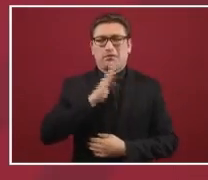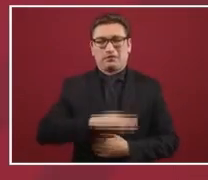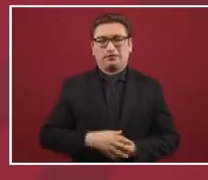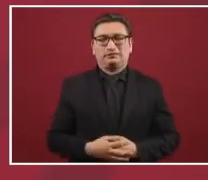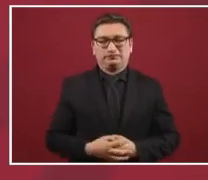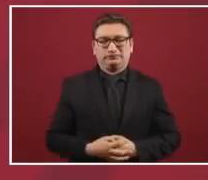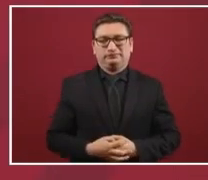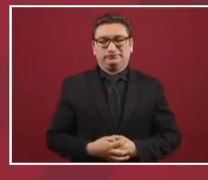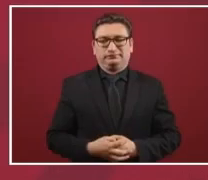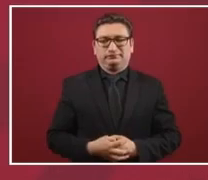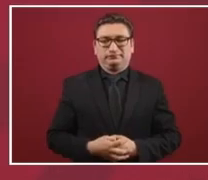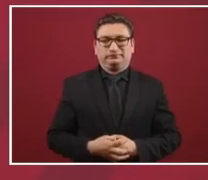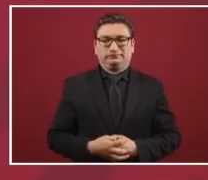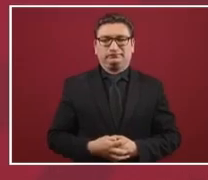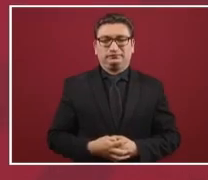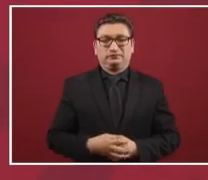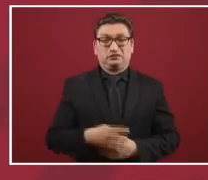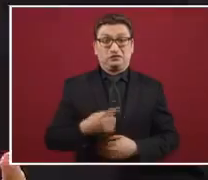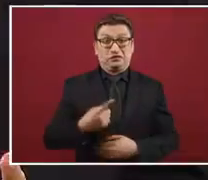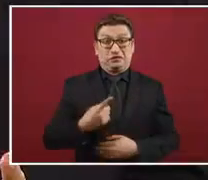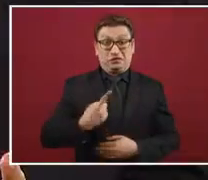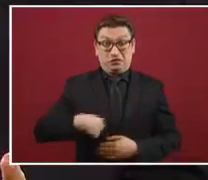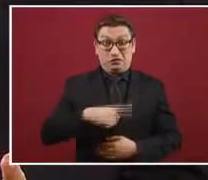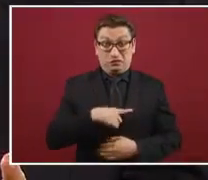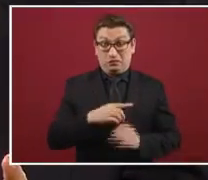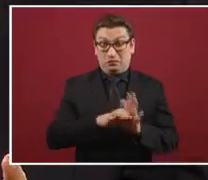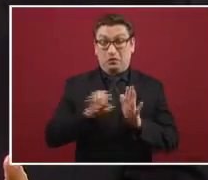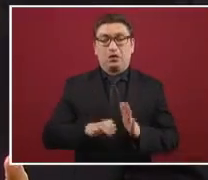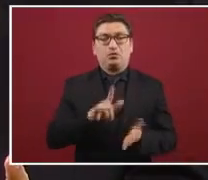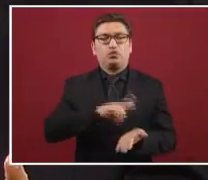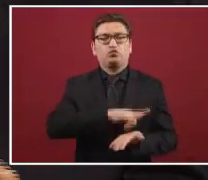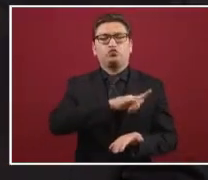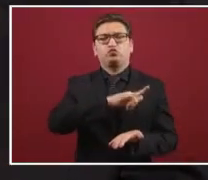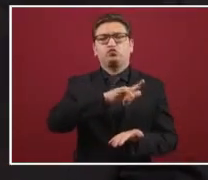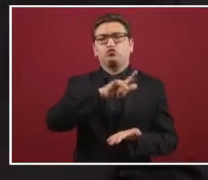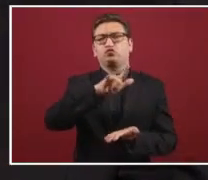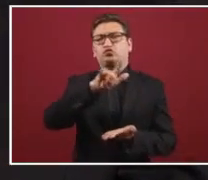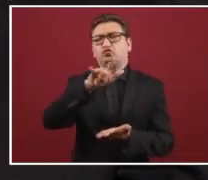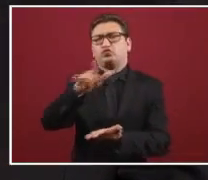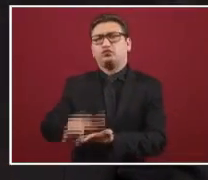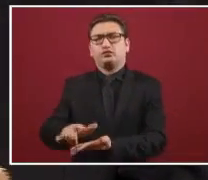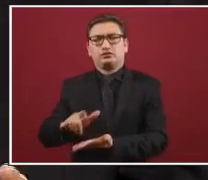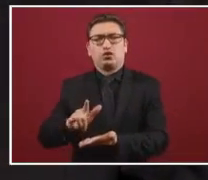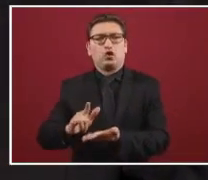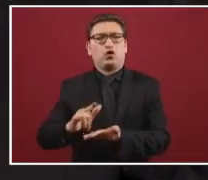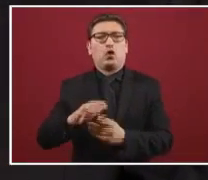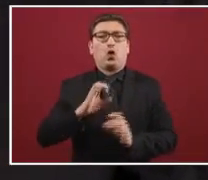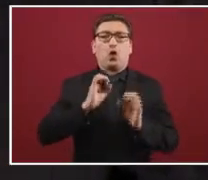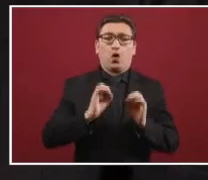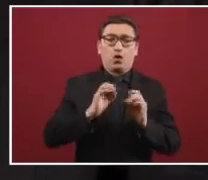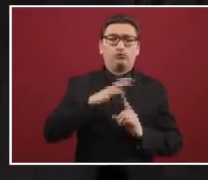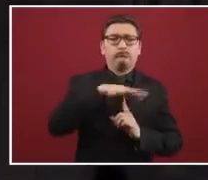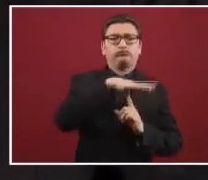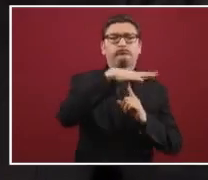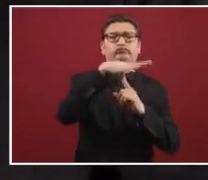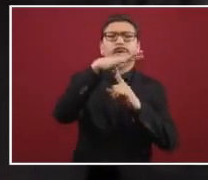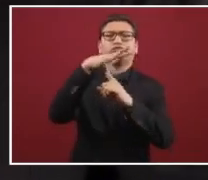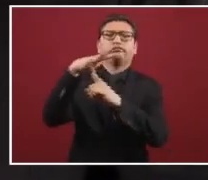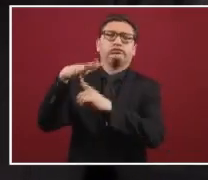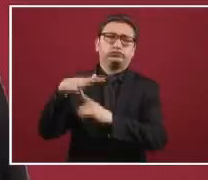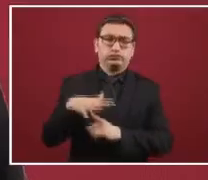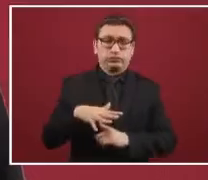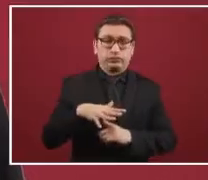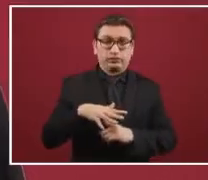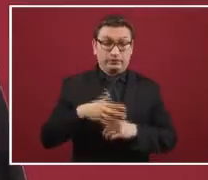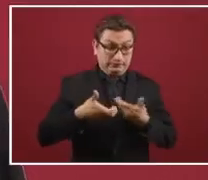Si nos trasladáramos en aviones o helicópteros, nunca nos